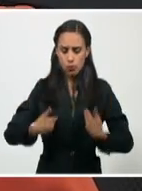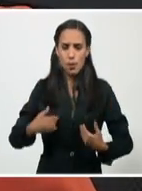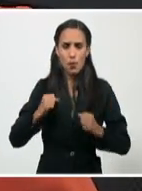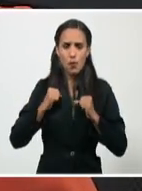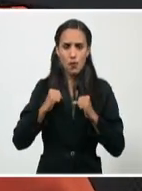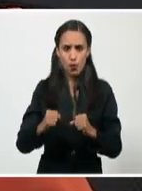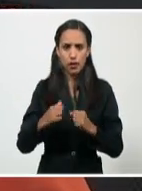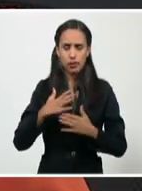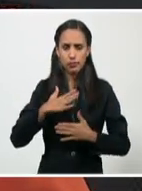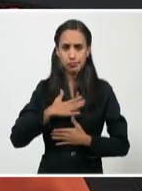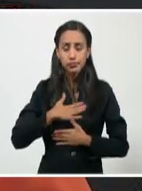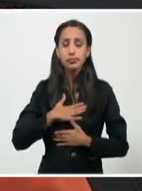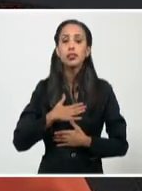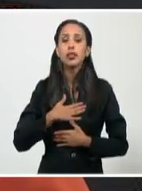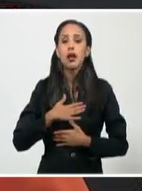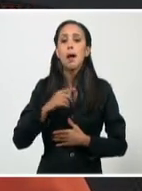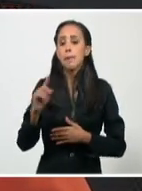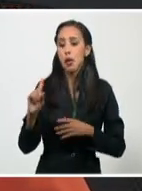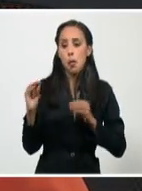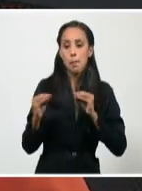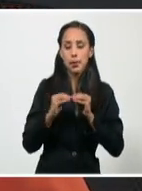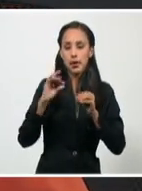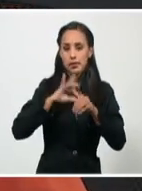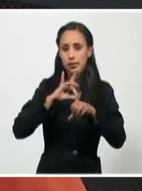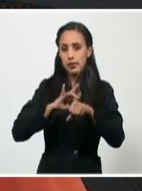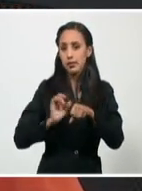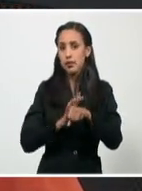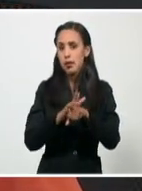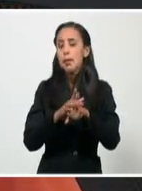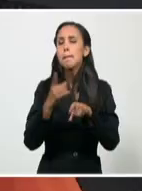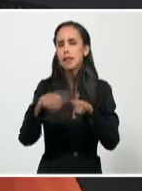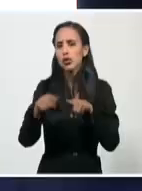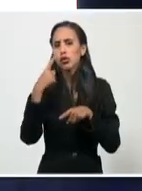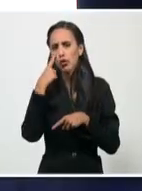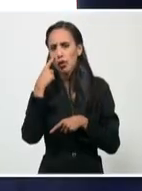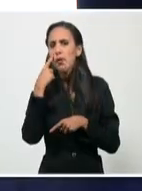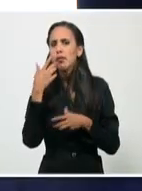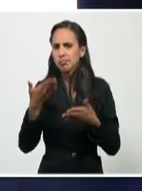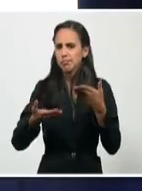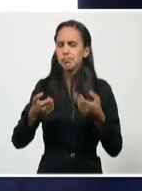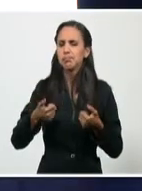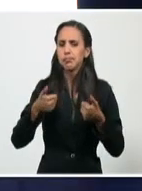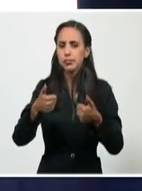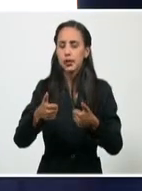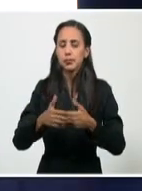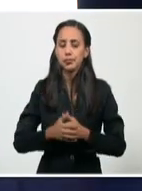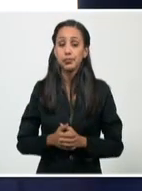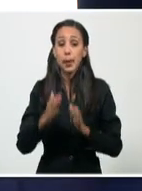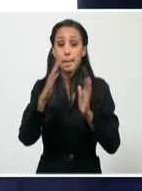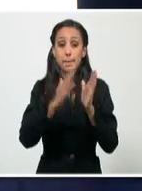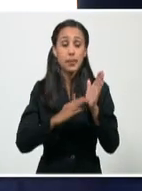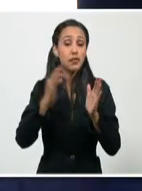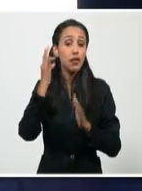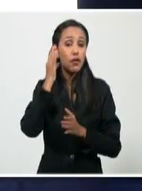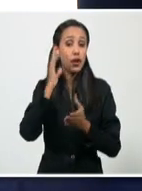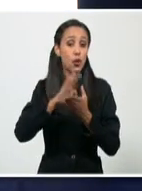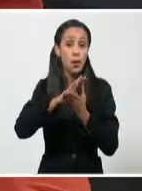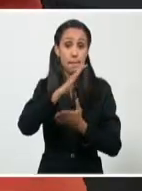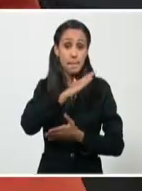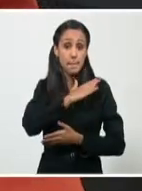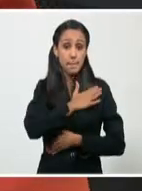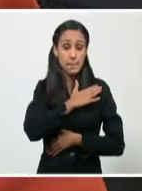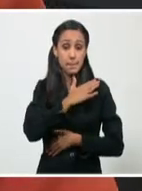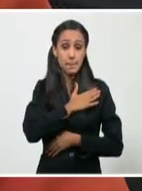podemos decir que la neutralización viral se corresponde muy bien con los niveles de anticuerpos. Entre el mes de febrero y marzo,